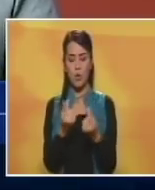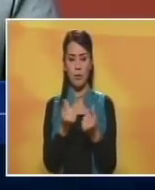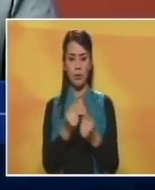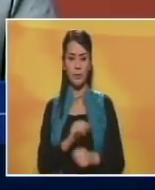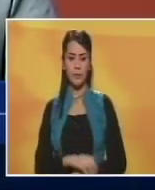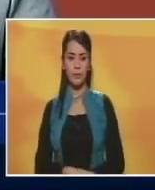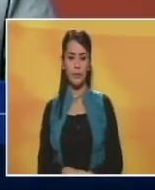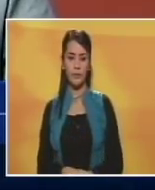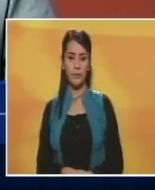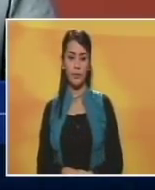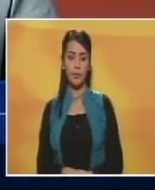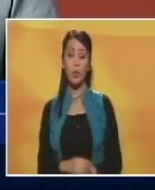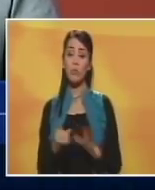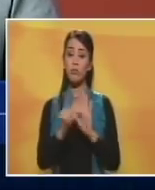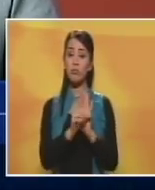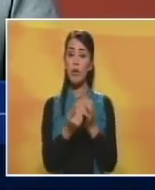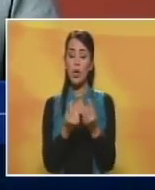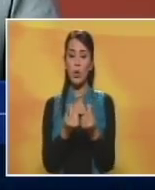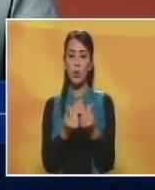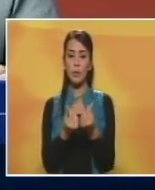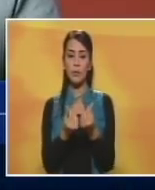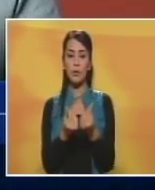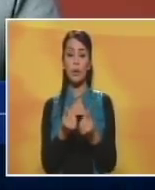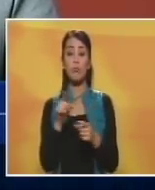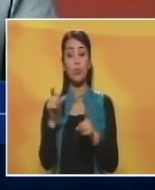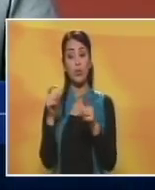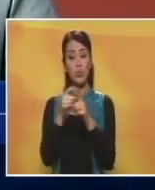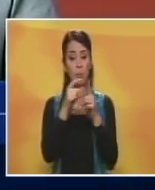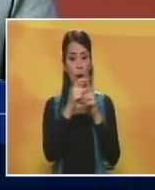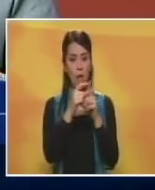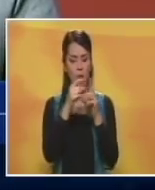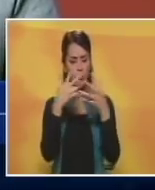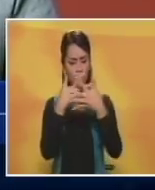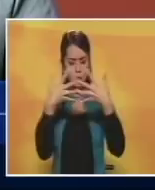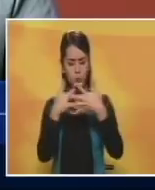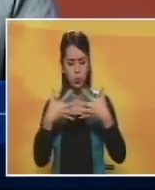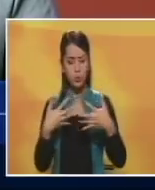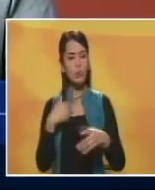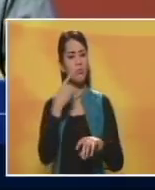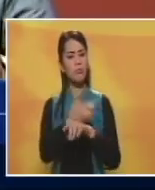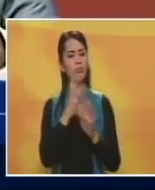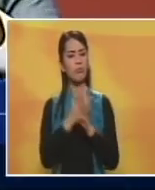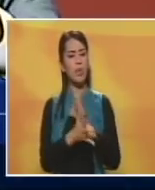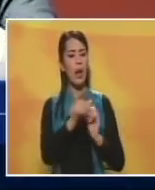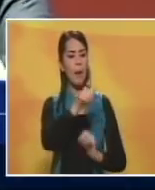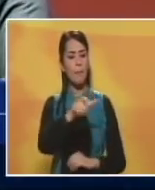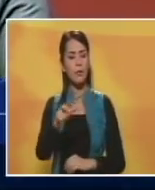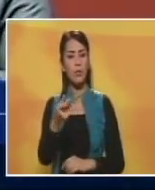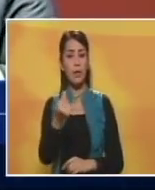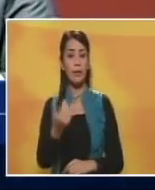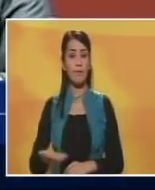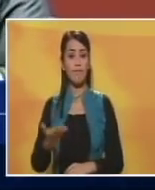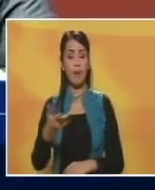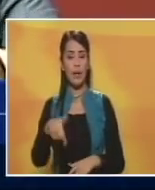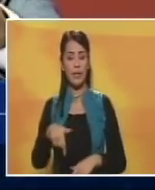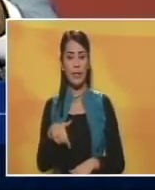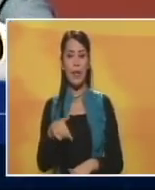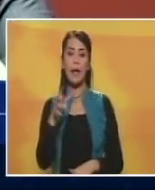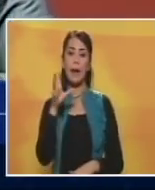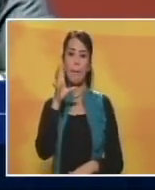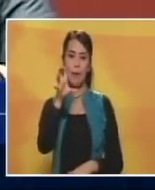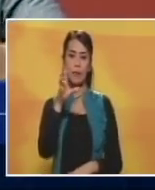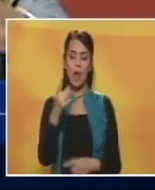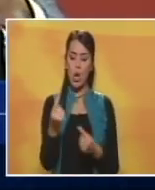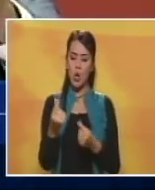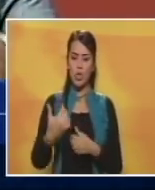una reforma económica, fueron sus palabras textuales, que vaya dirigida a las personas que más ganan en el país, a los ricos de